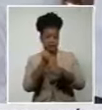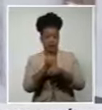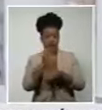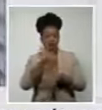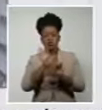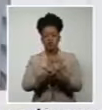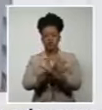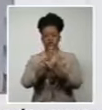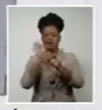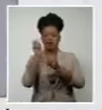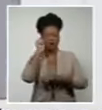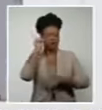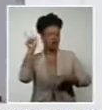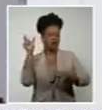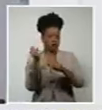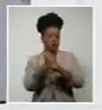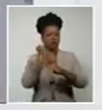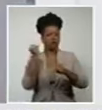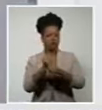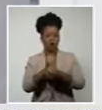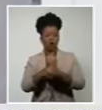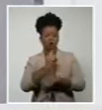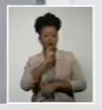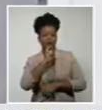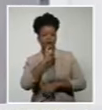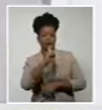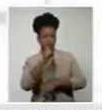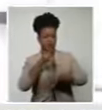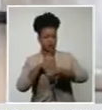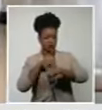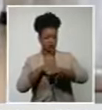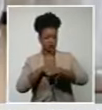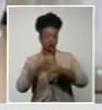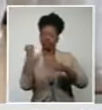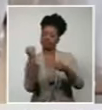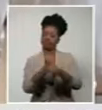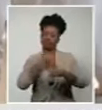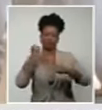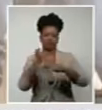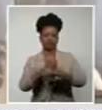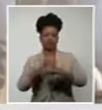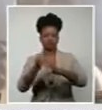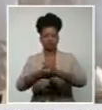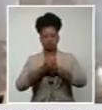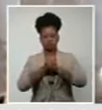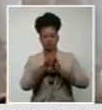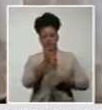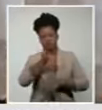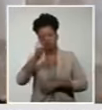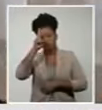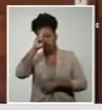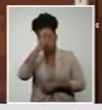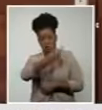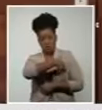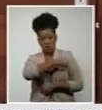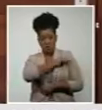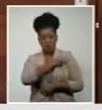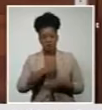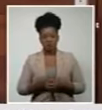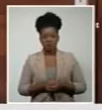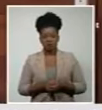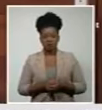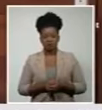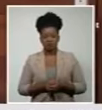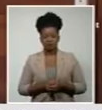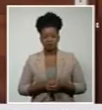experiencia de trabajo en situaciones de emergencia laboran codo a codo con el personal de salud del país. El doctor pinareño Miguel Gómez